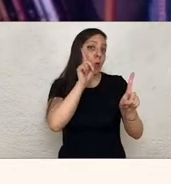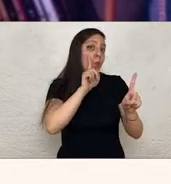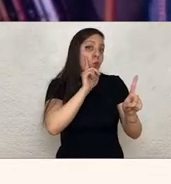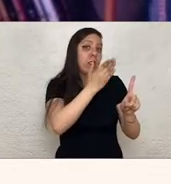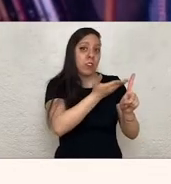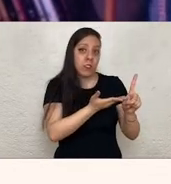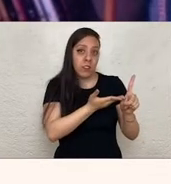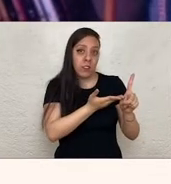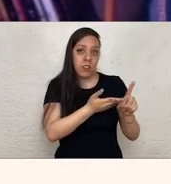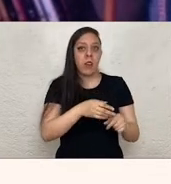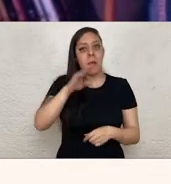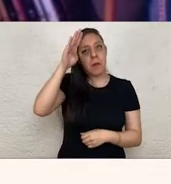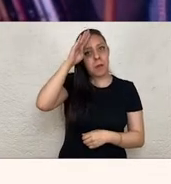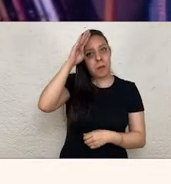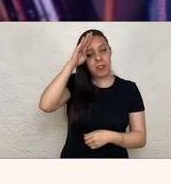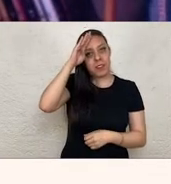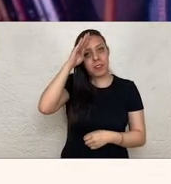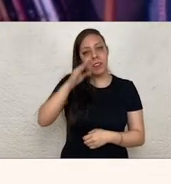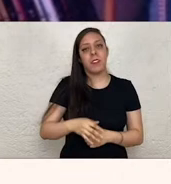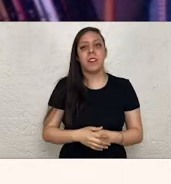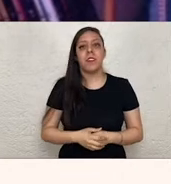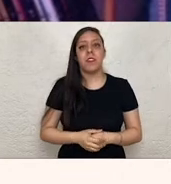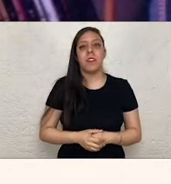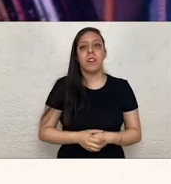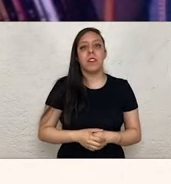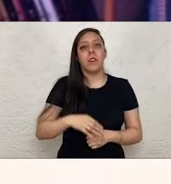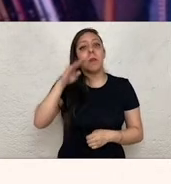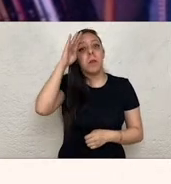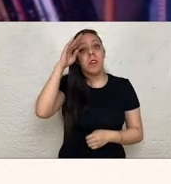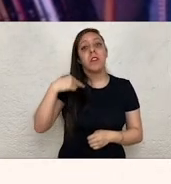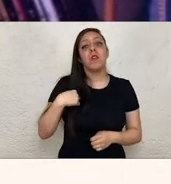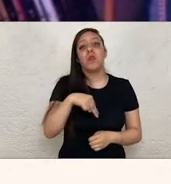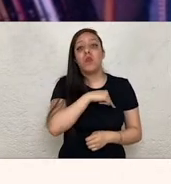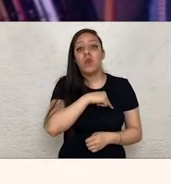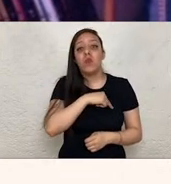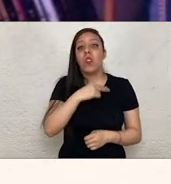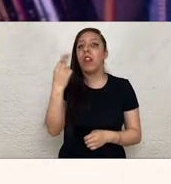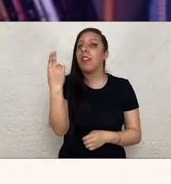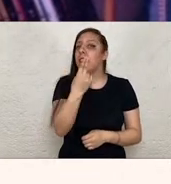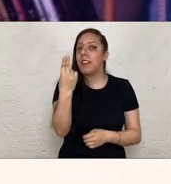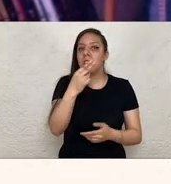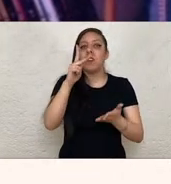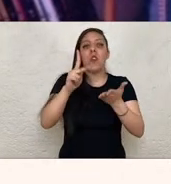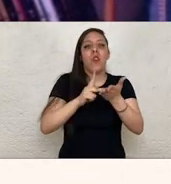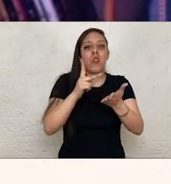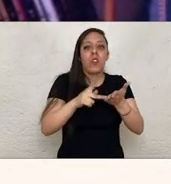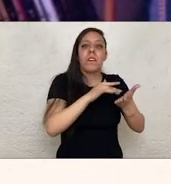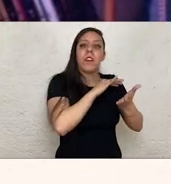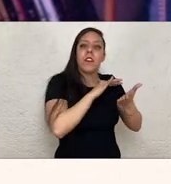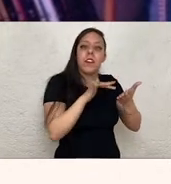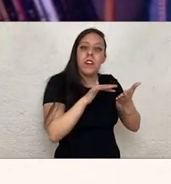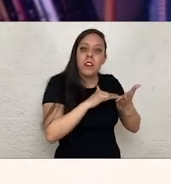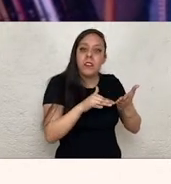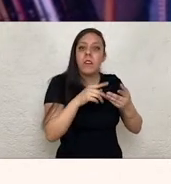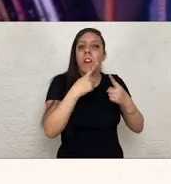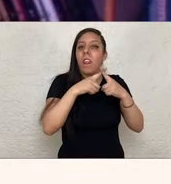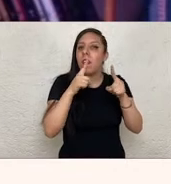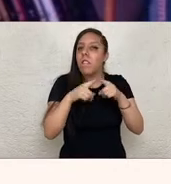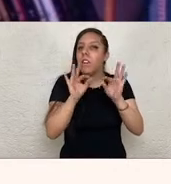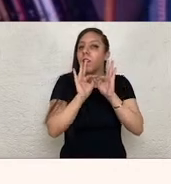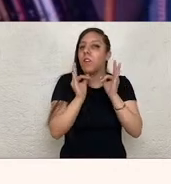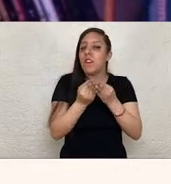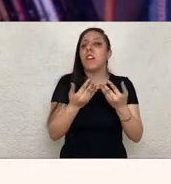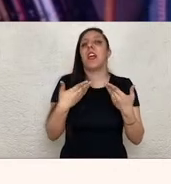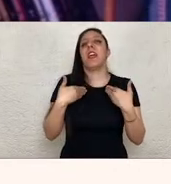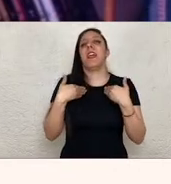de la figura de Malintzin, a pensar que necesitamos releer las fuentes historiográficas con otra mirada,